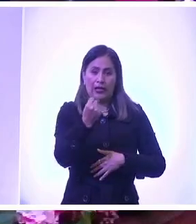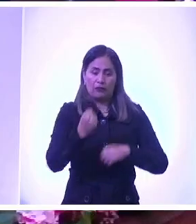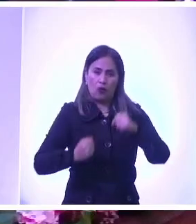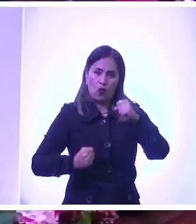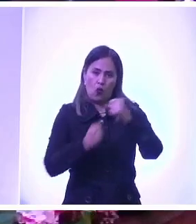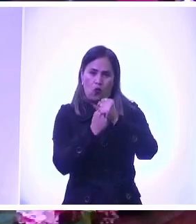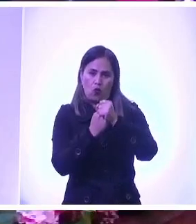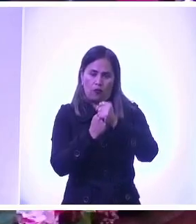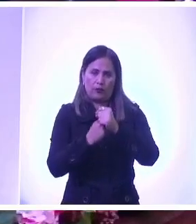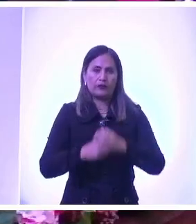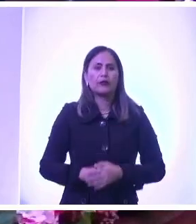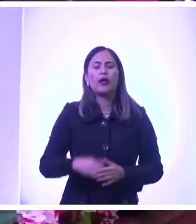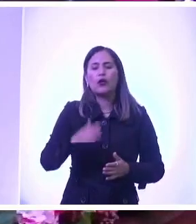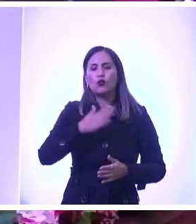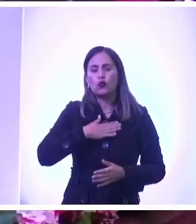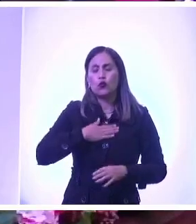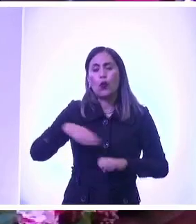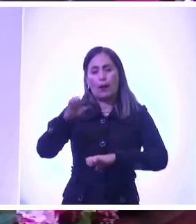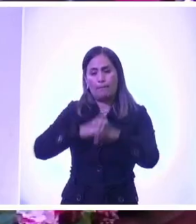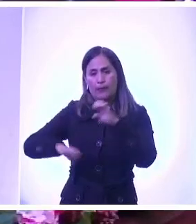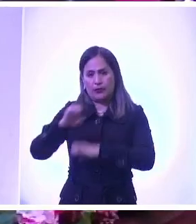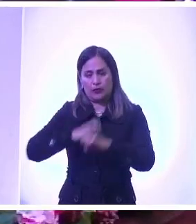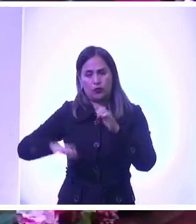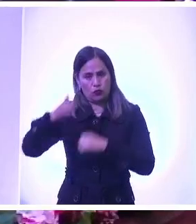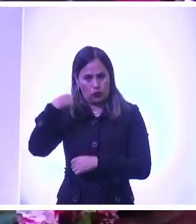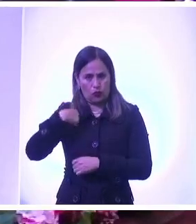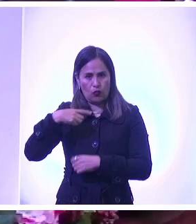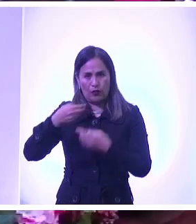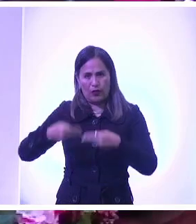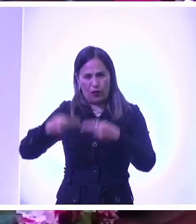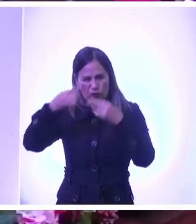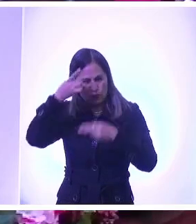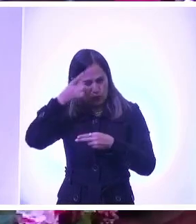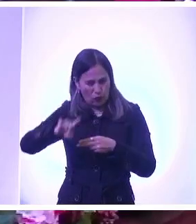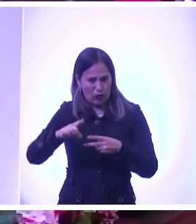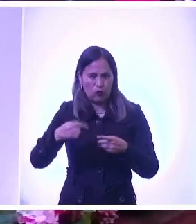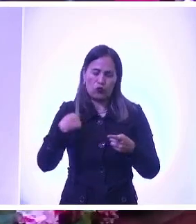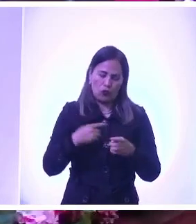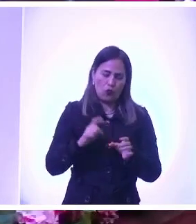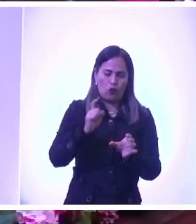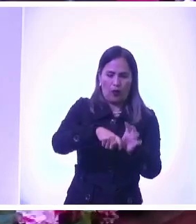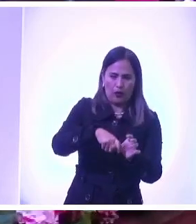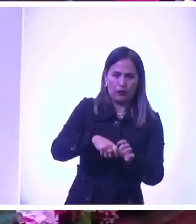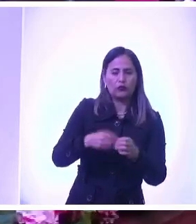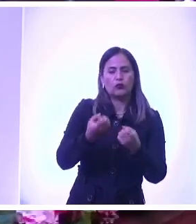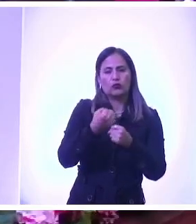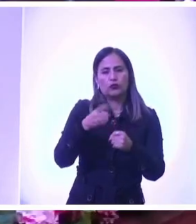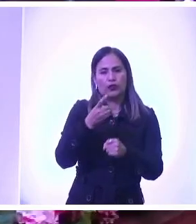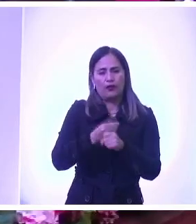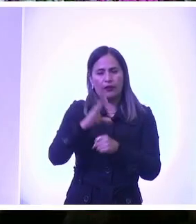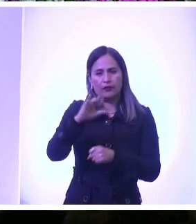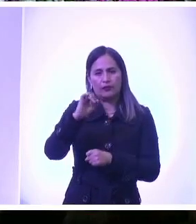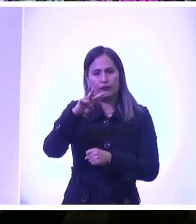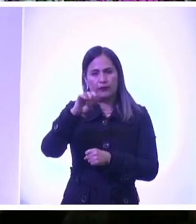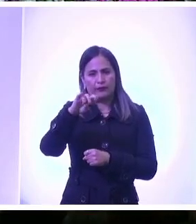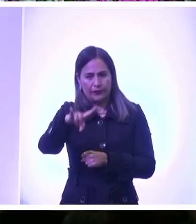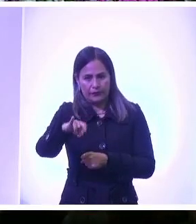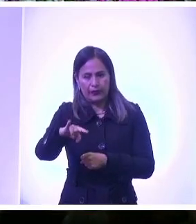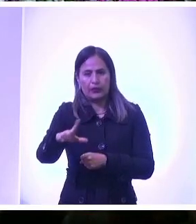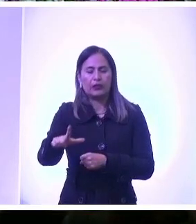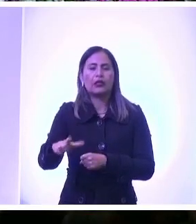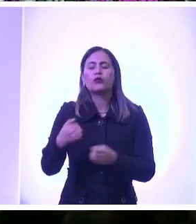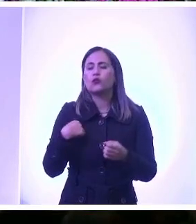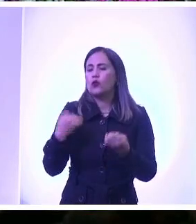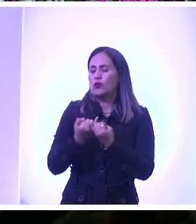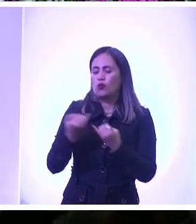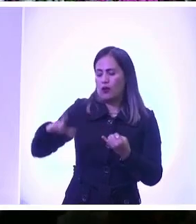bendición como les decía soy empresario y estoy en la en la en la sociedad civil y muchos años estuve en el sector gubernamental y esperemos